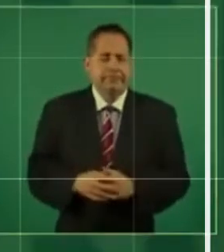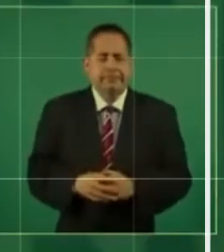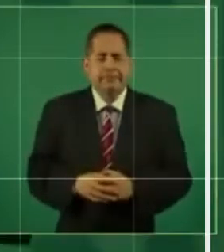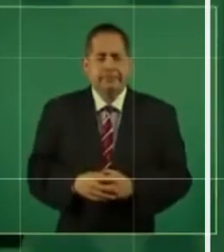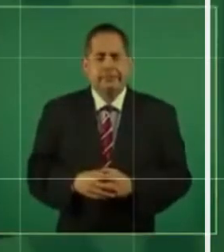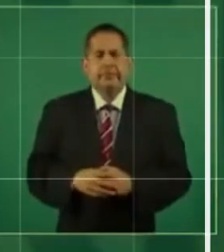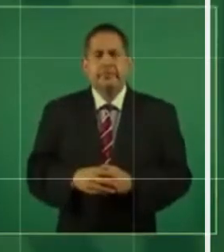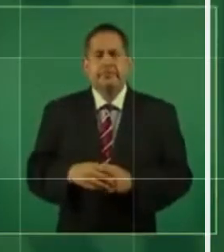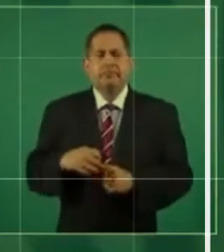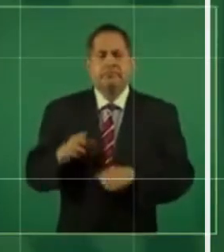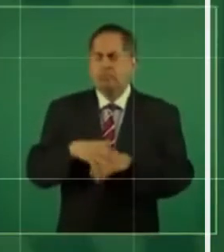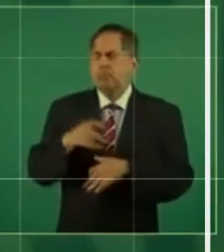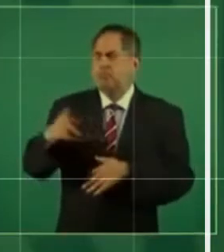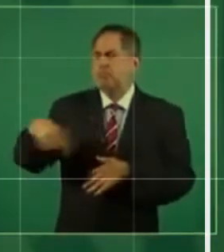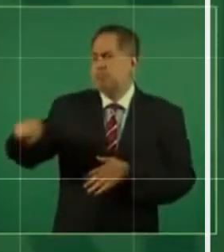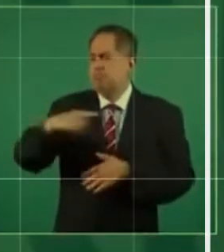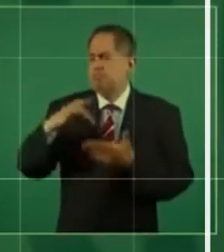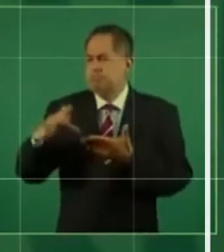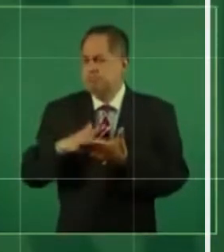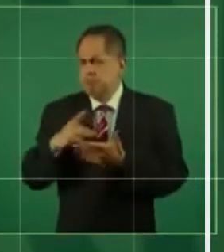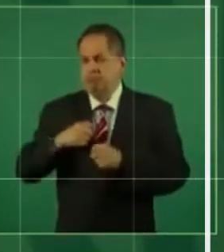porque tenemos autoridad